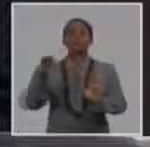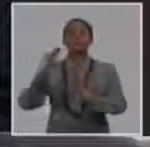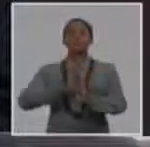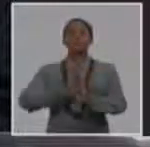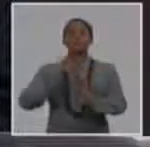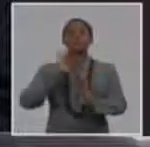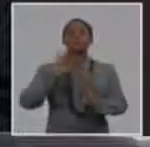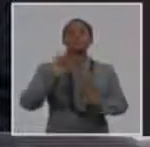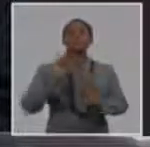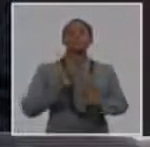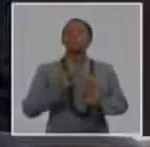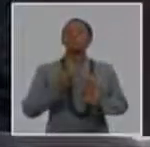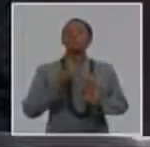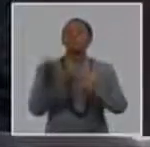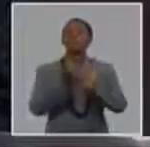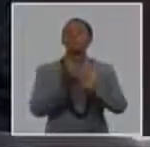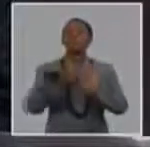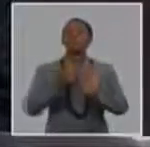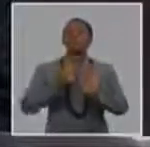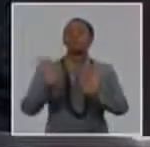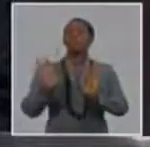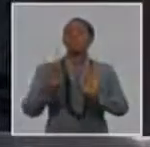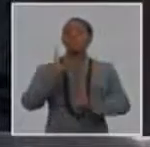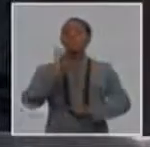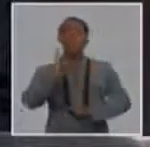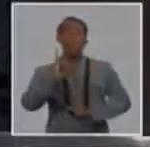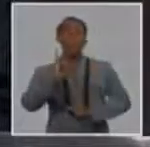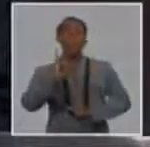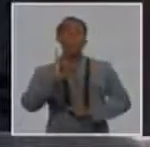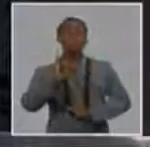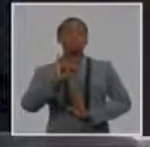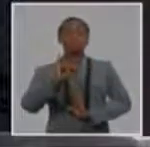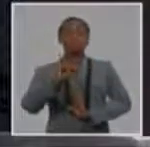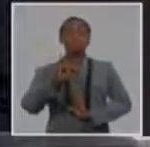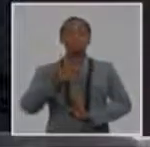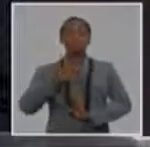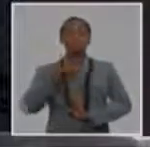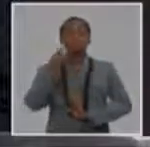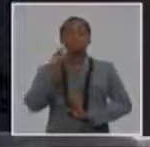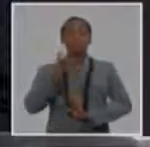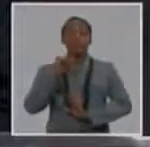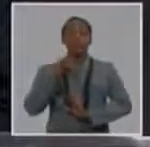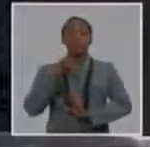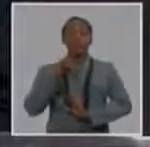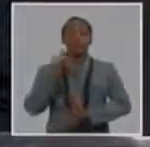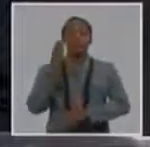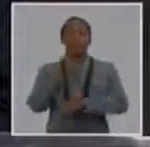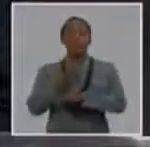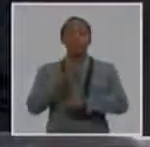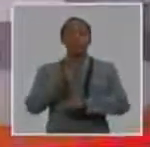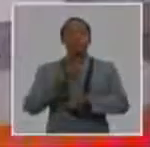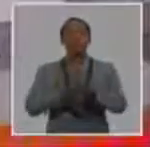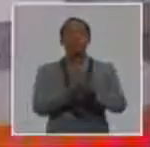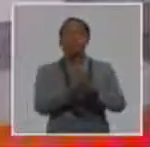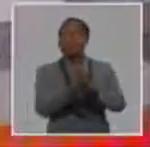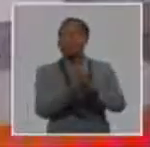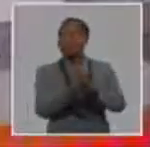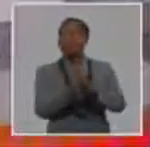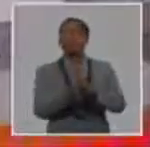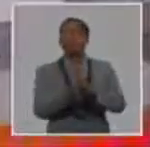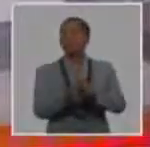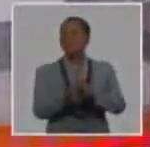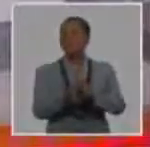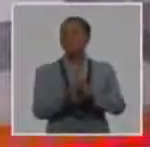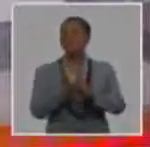8 patentes nuevas. De ellas, 6 fueron de productos COVID. Vinculados a la batalla contra la COVID. Vinculados al